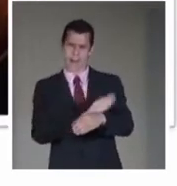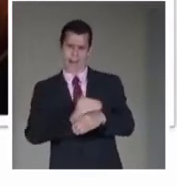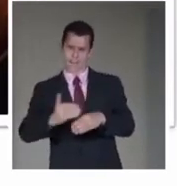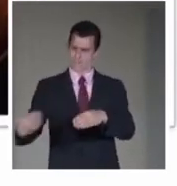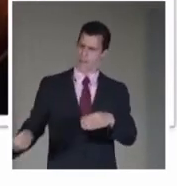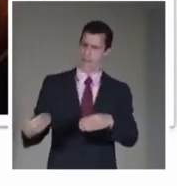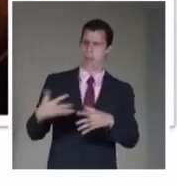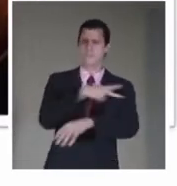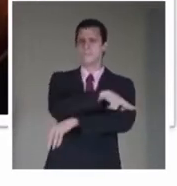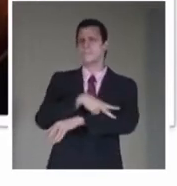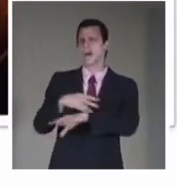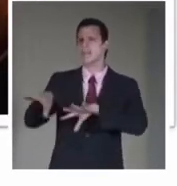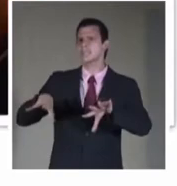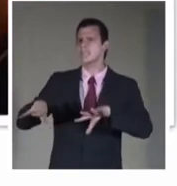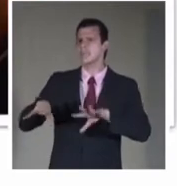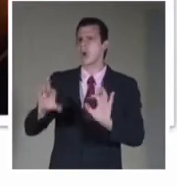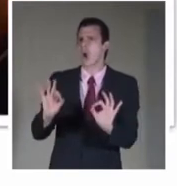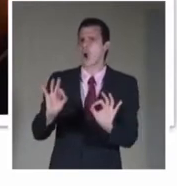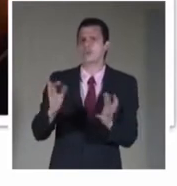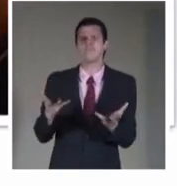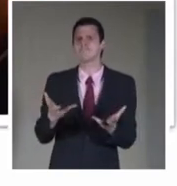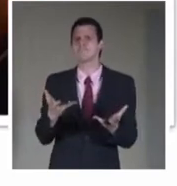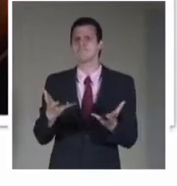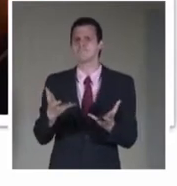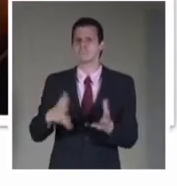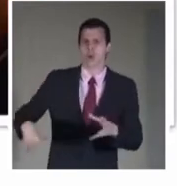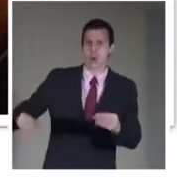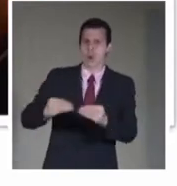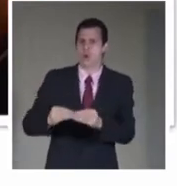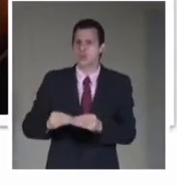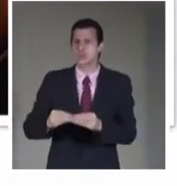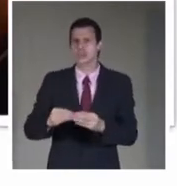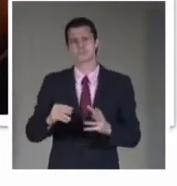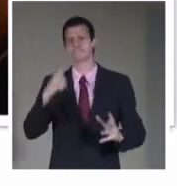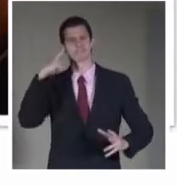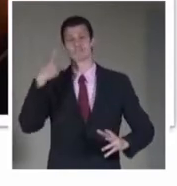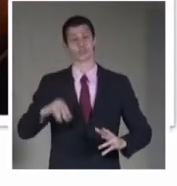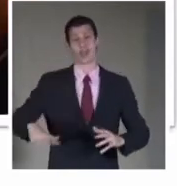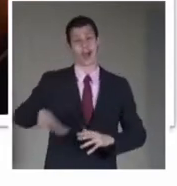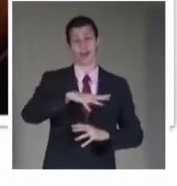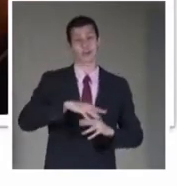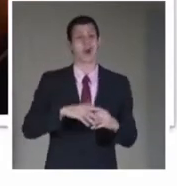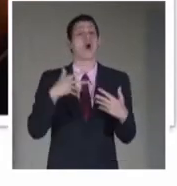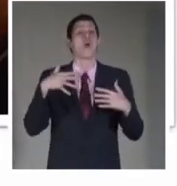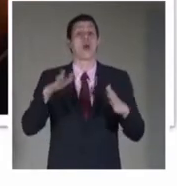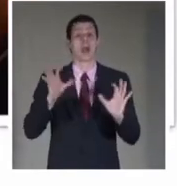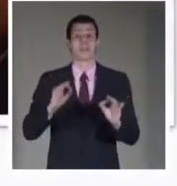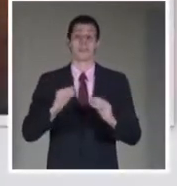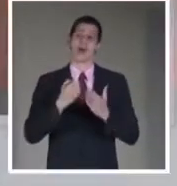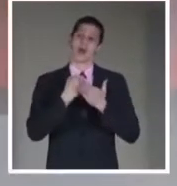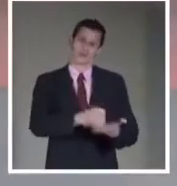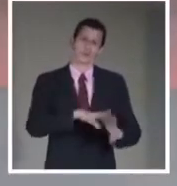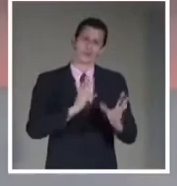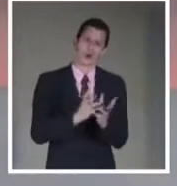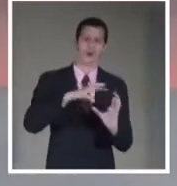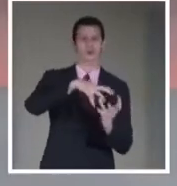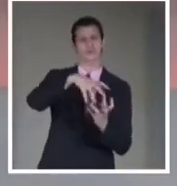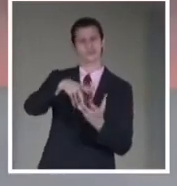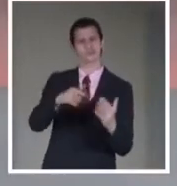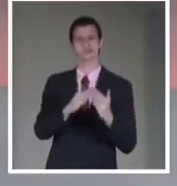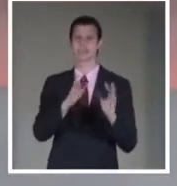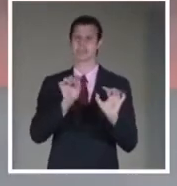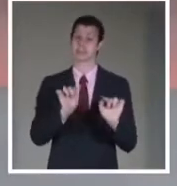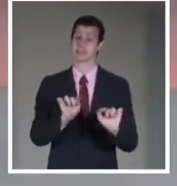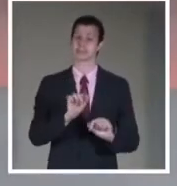países como va a ser nadie lo sabe ojalá sea para el bien de toda la humanidad